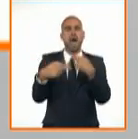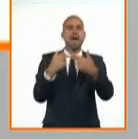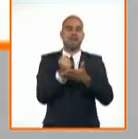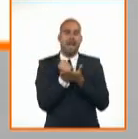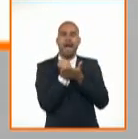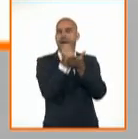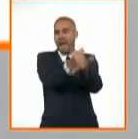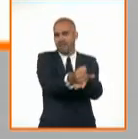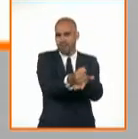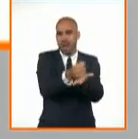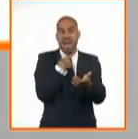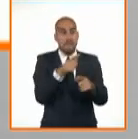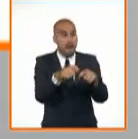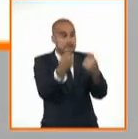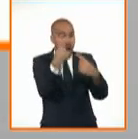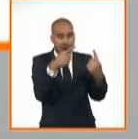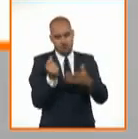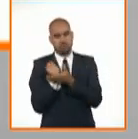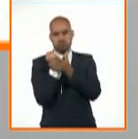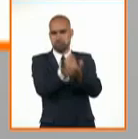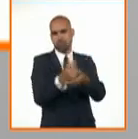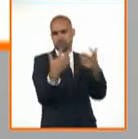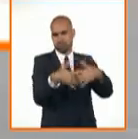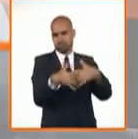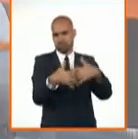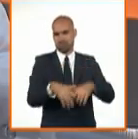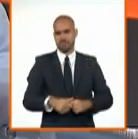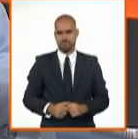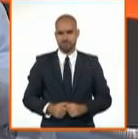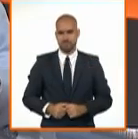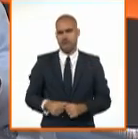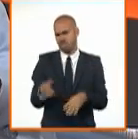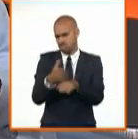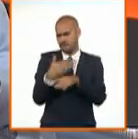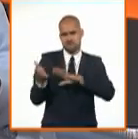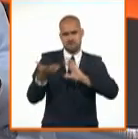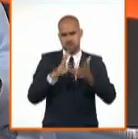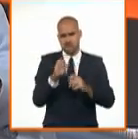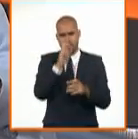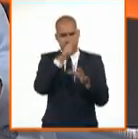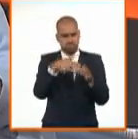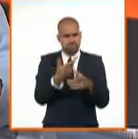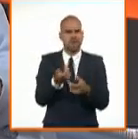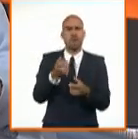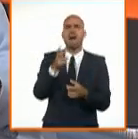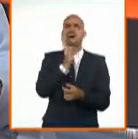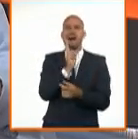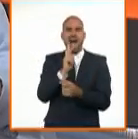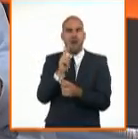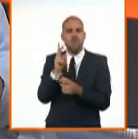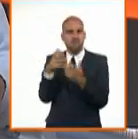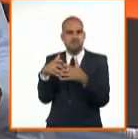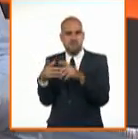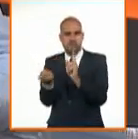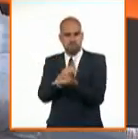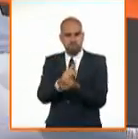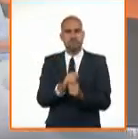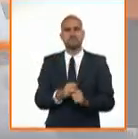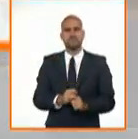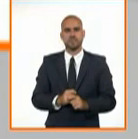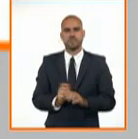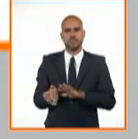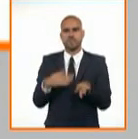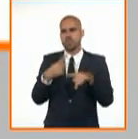fotovoltaica y las bio eléctrica sumarle también mil 418 de agua que están instalados